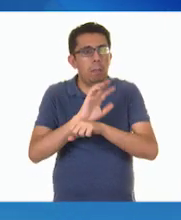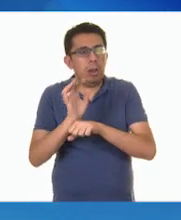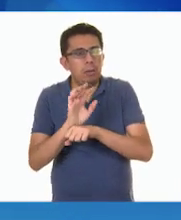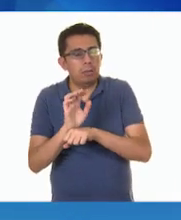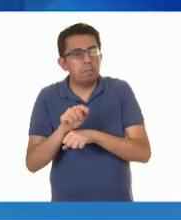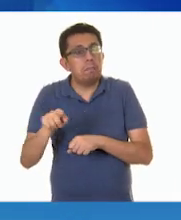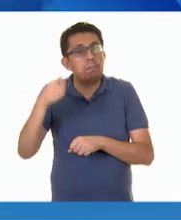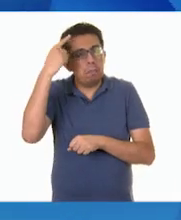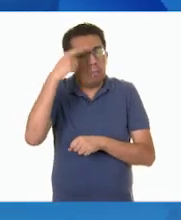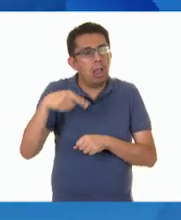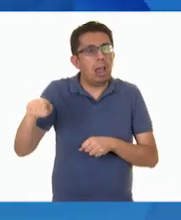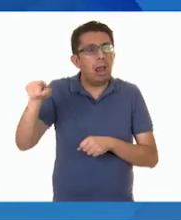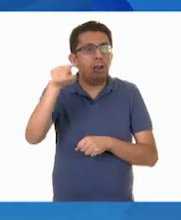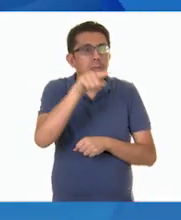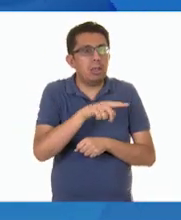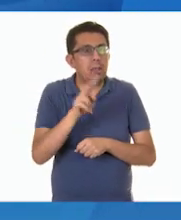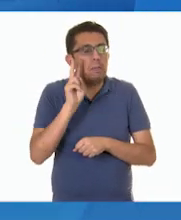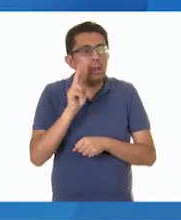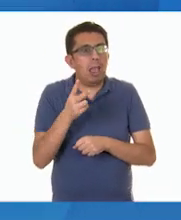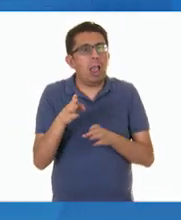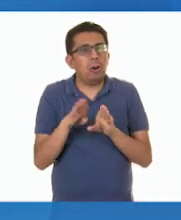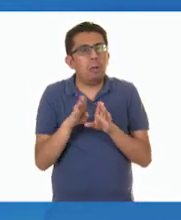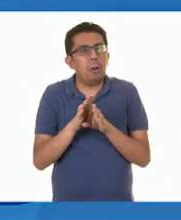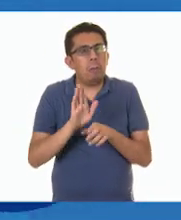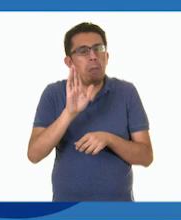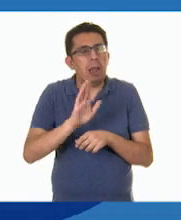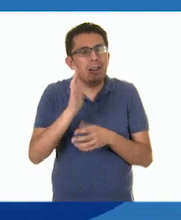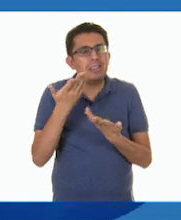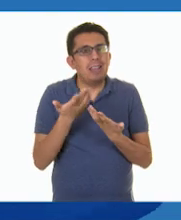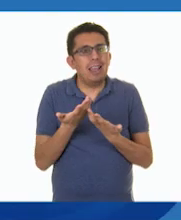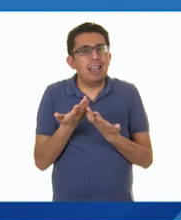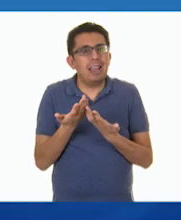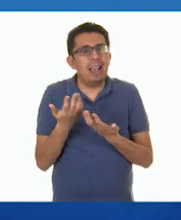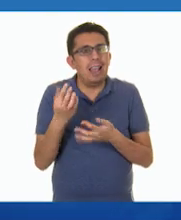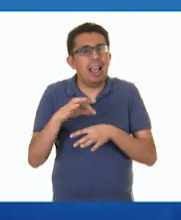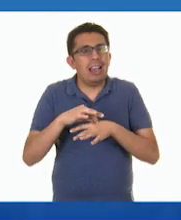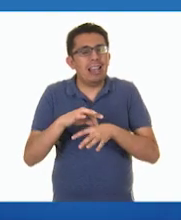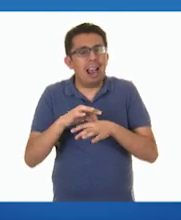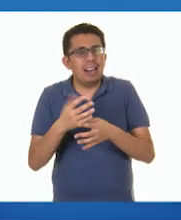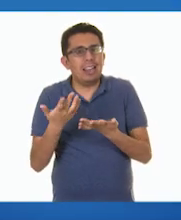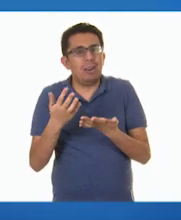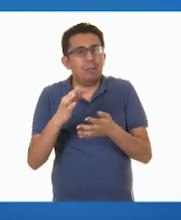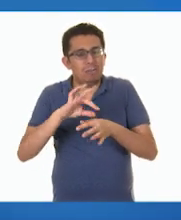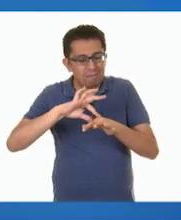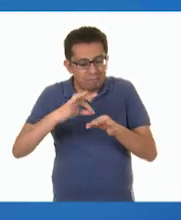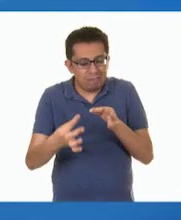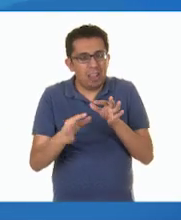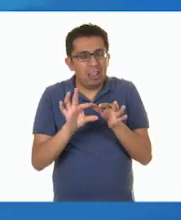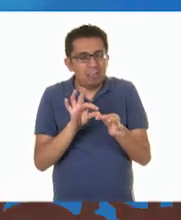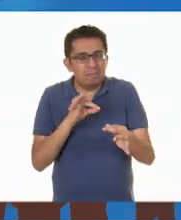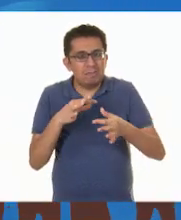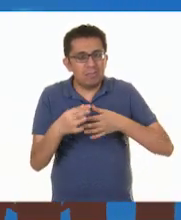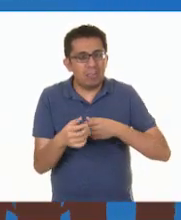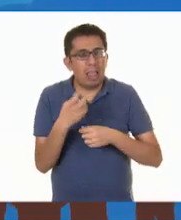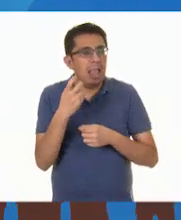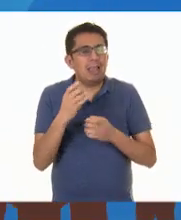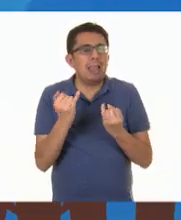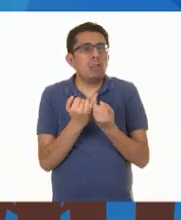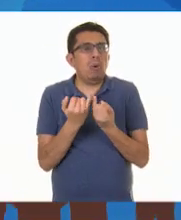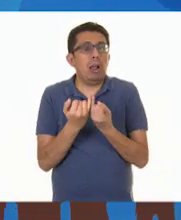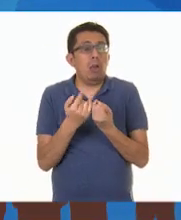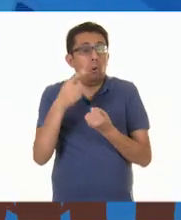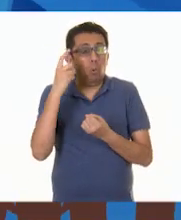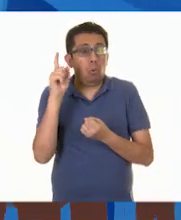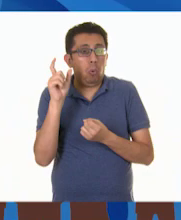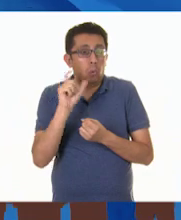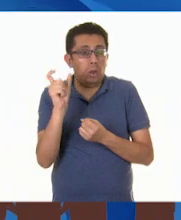desmenuzar una carne dentro de una sopa. Me refiero a que en un concierto hay